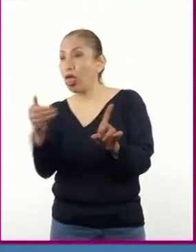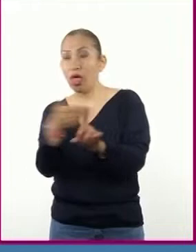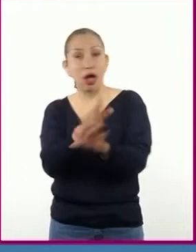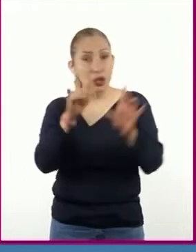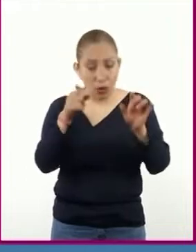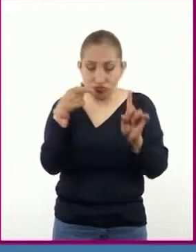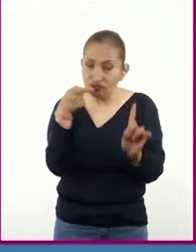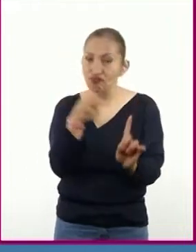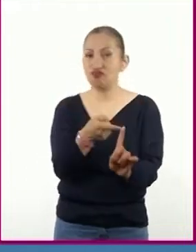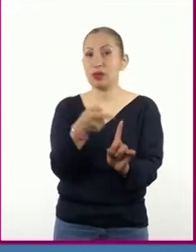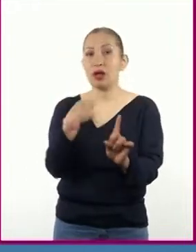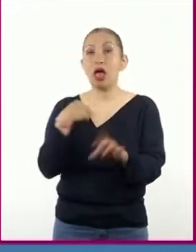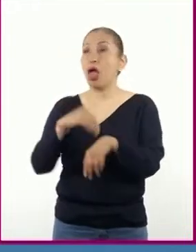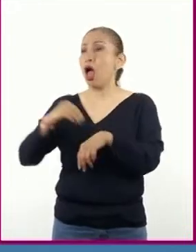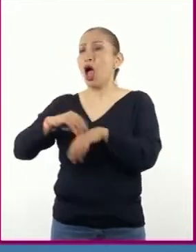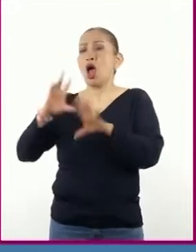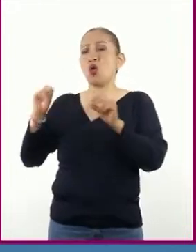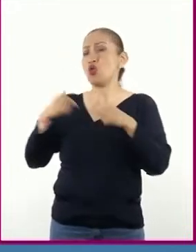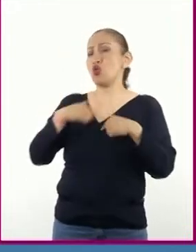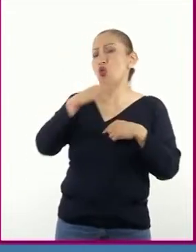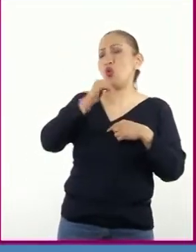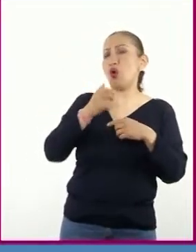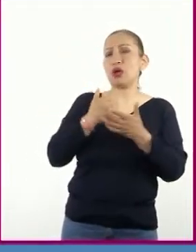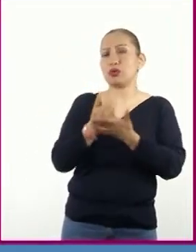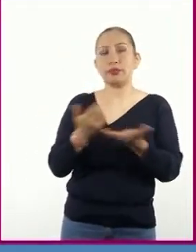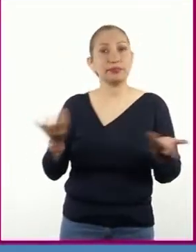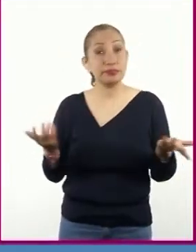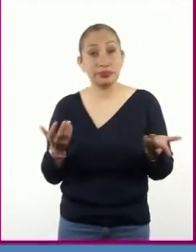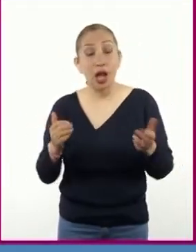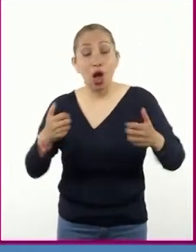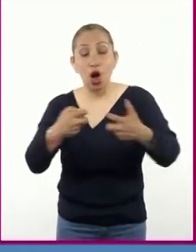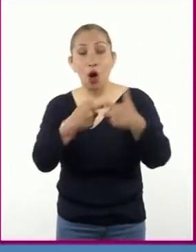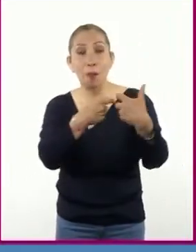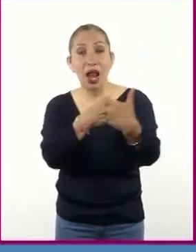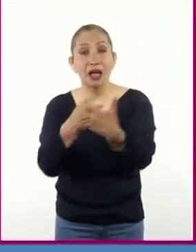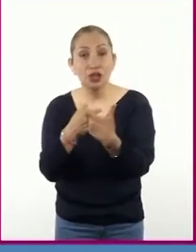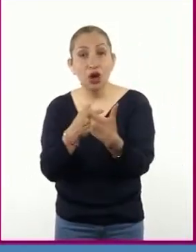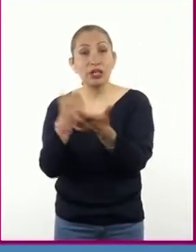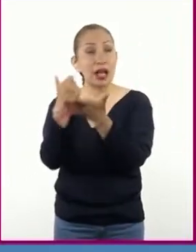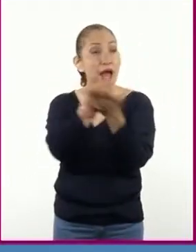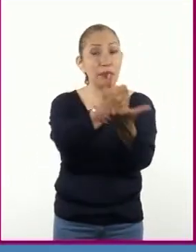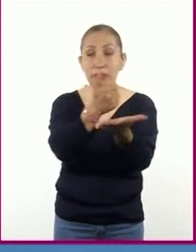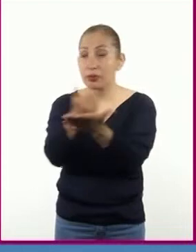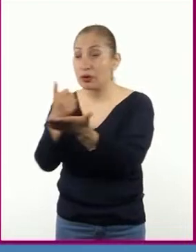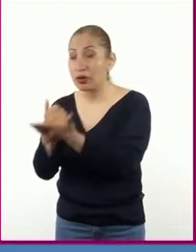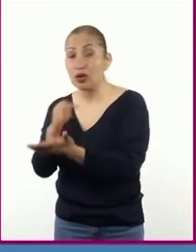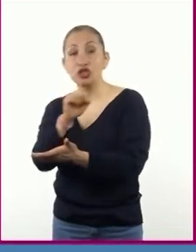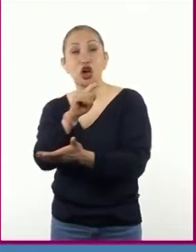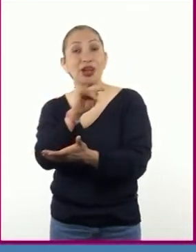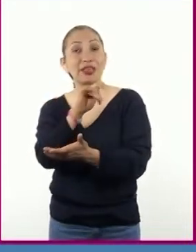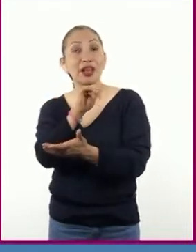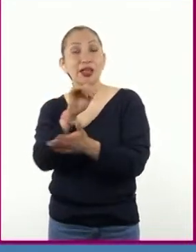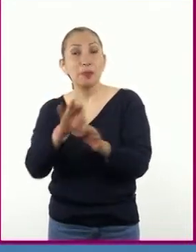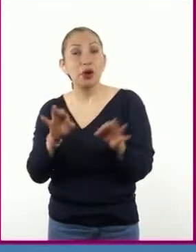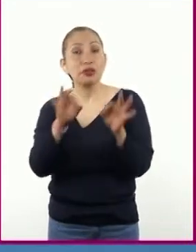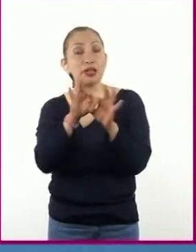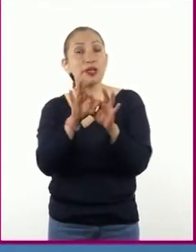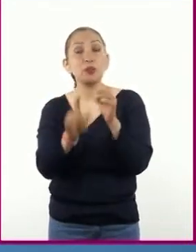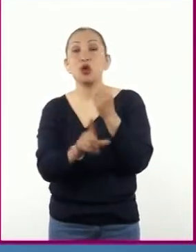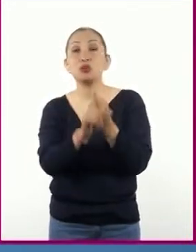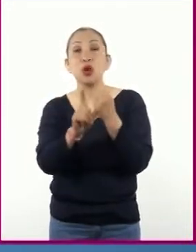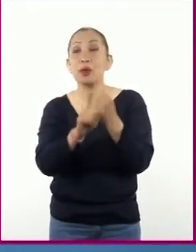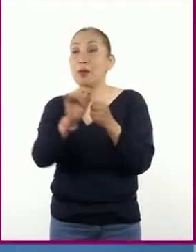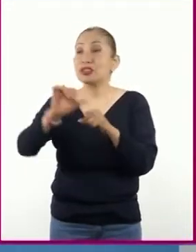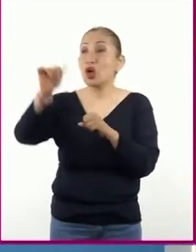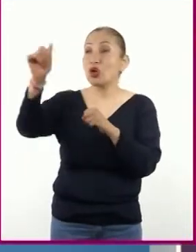y poner excusas para no ayudar a los demás. La cooperación y la solidaridad son esenciales, pues los problemas